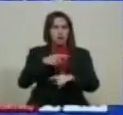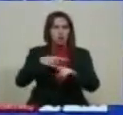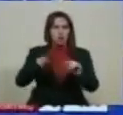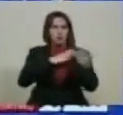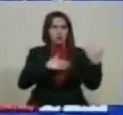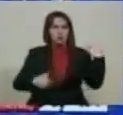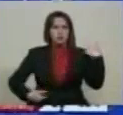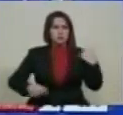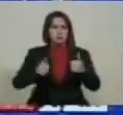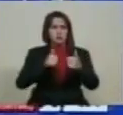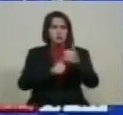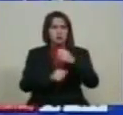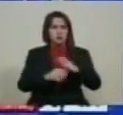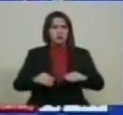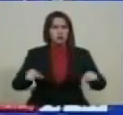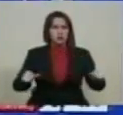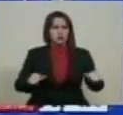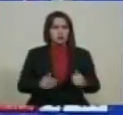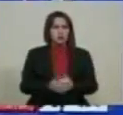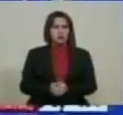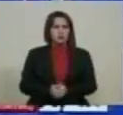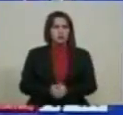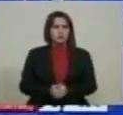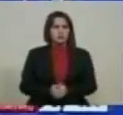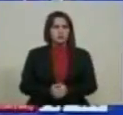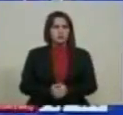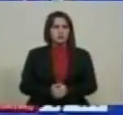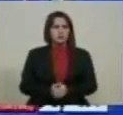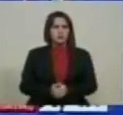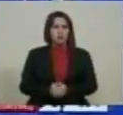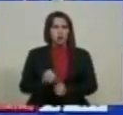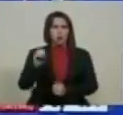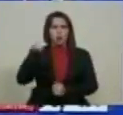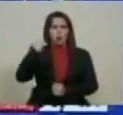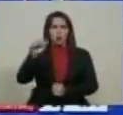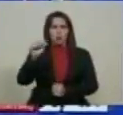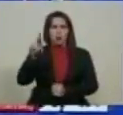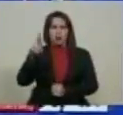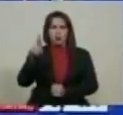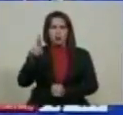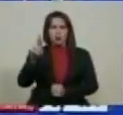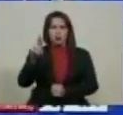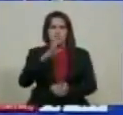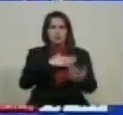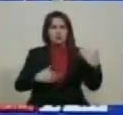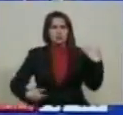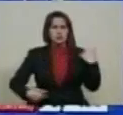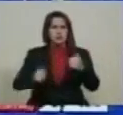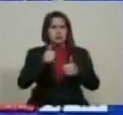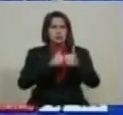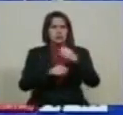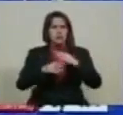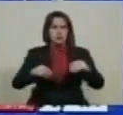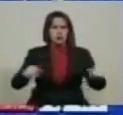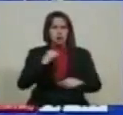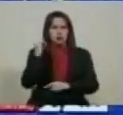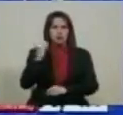vicepresidentes territoriales. Compañero Omar Prieto, vicepresidente territorial del